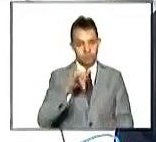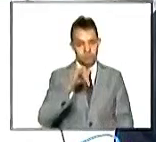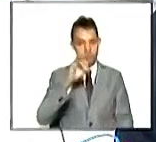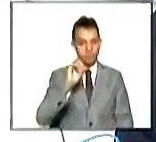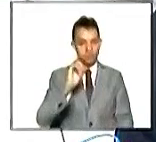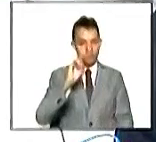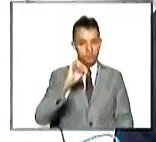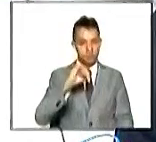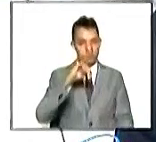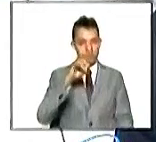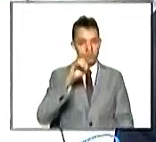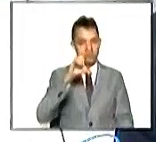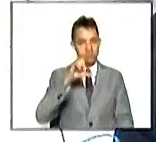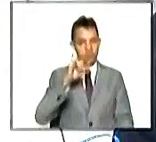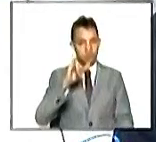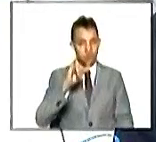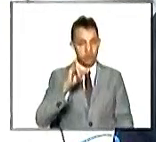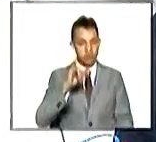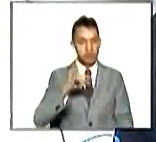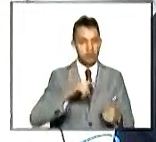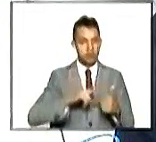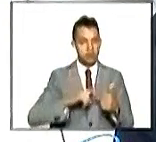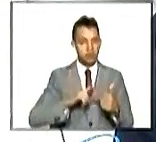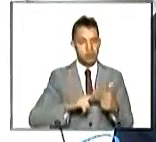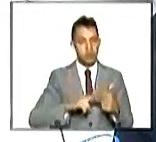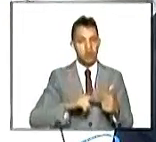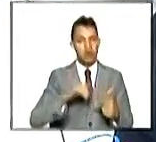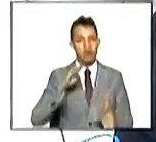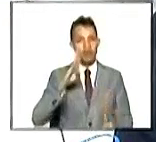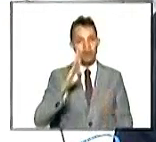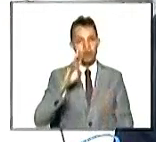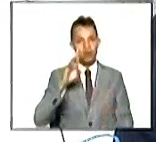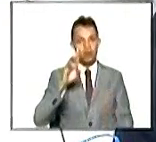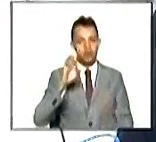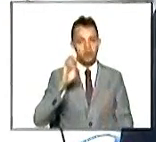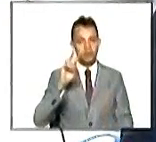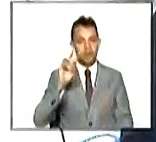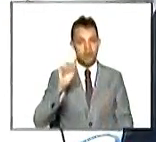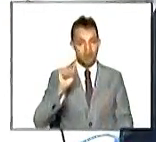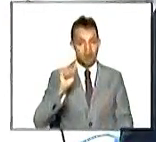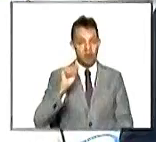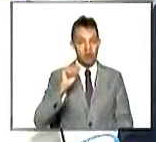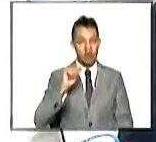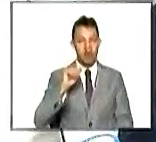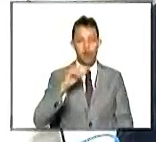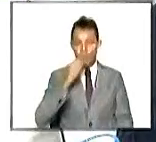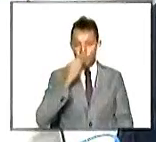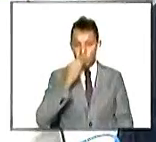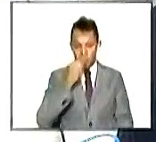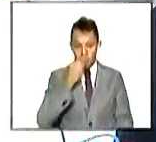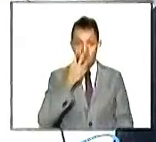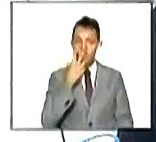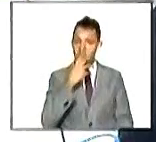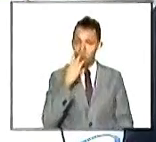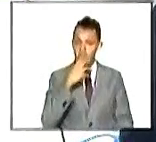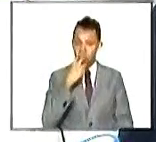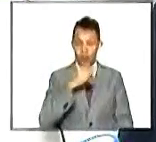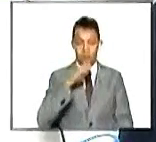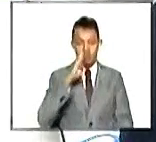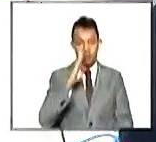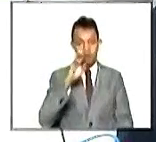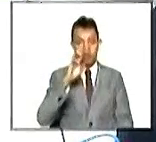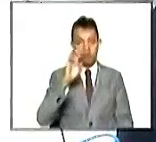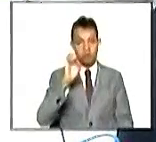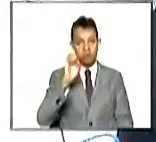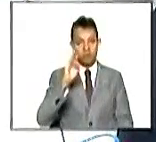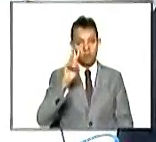cantidad de calcio. Lo mismo que consumir la breva, pero como fruta. No el dulce de breva, no. Pues para que la breva se madure como una